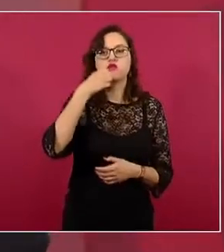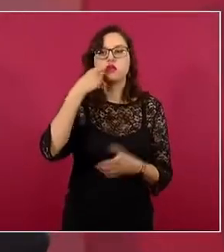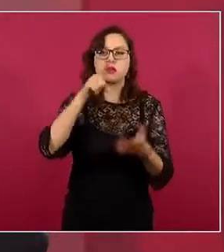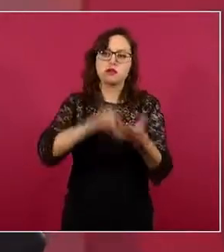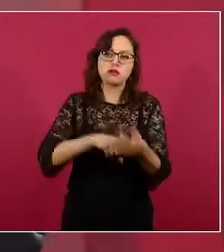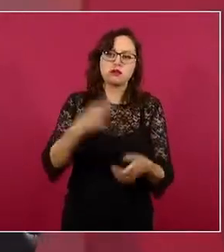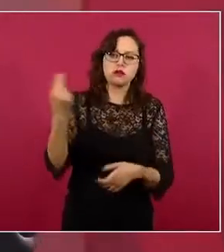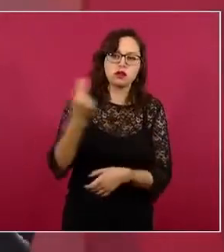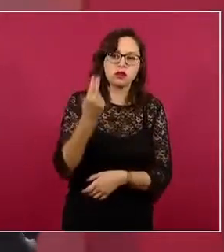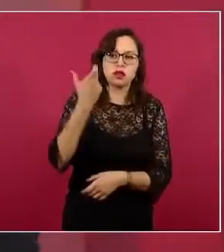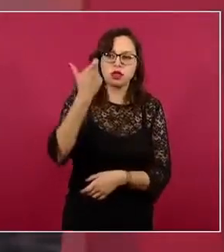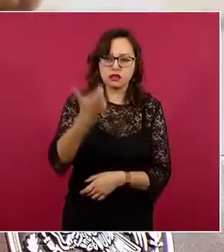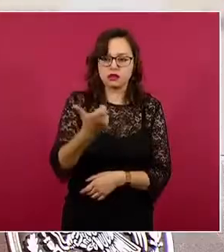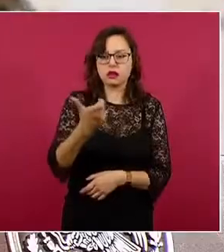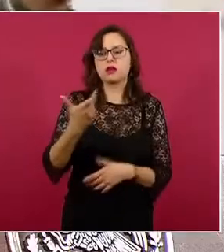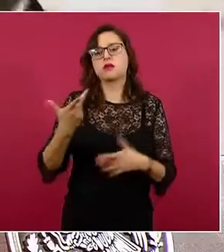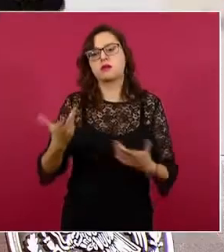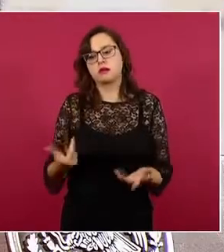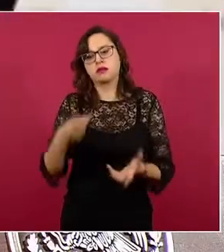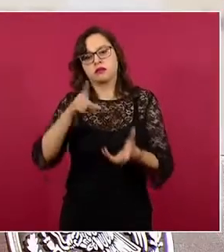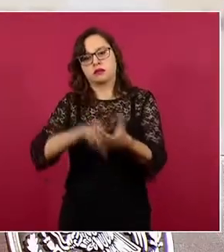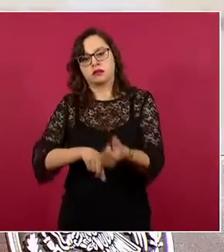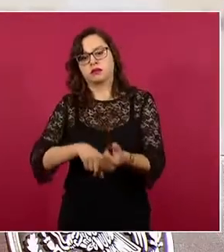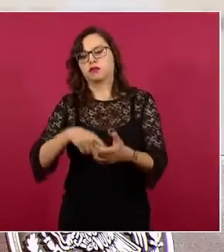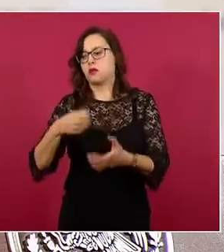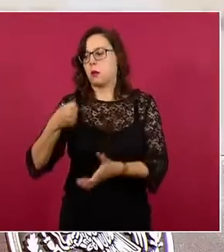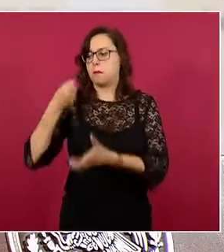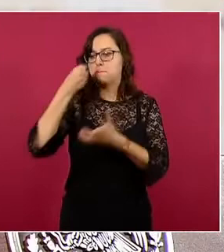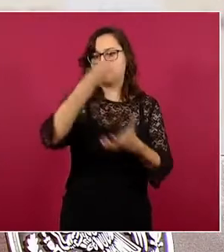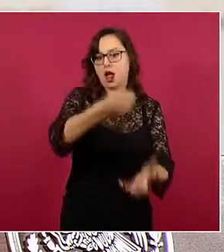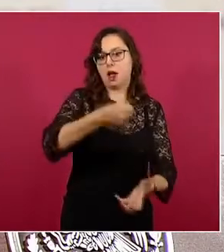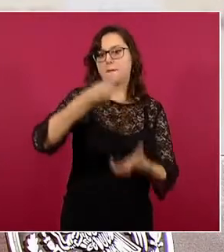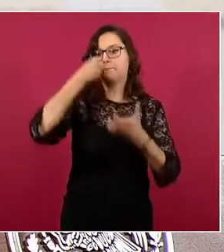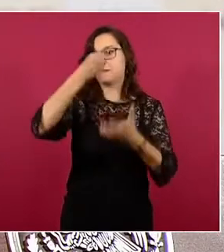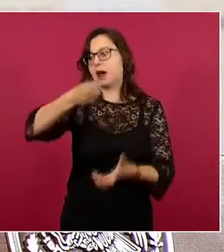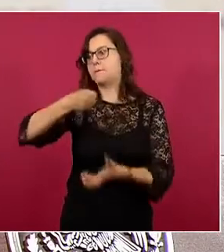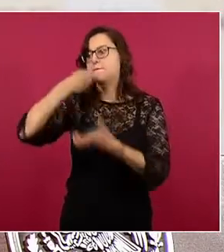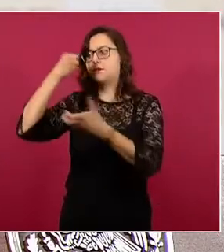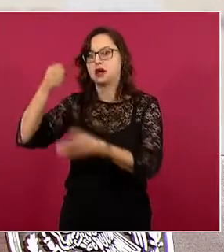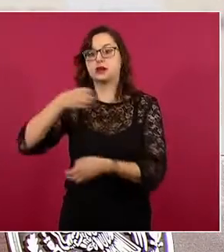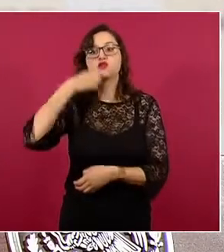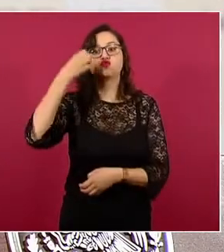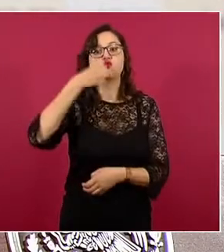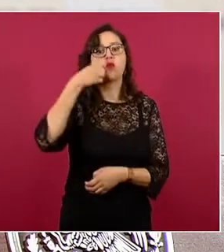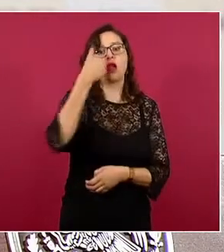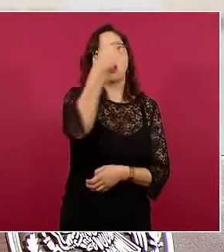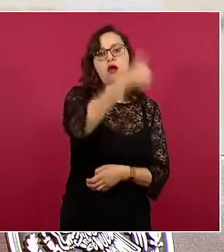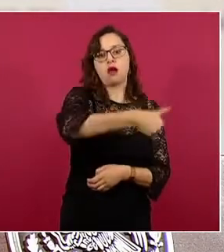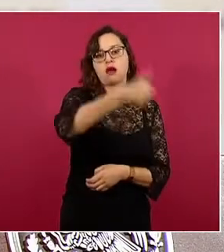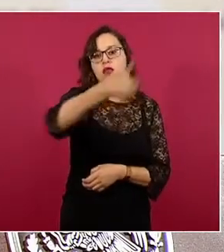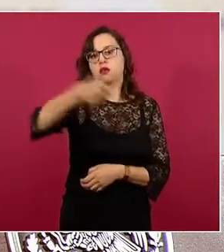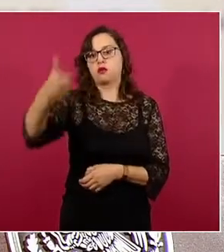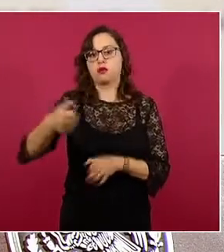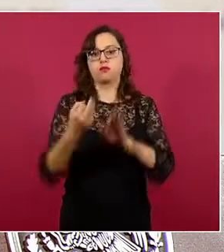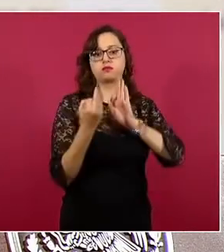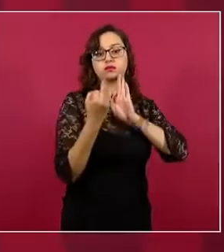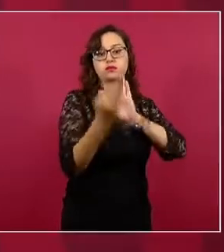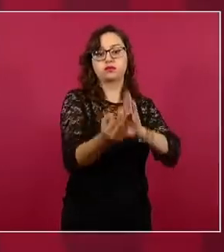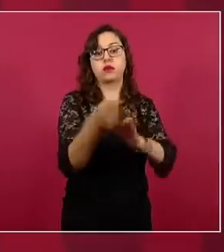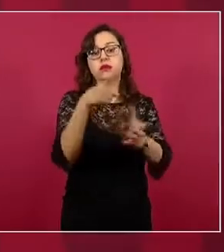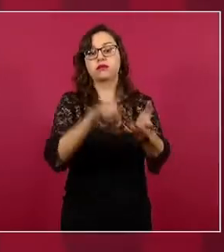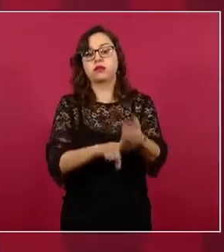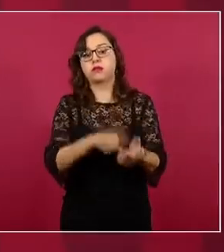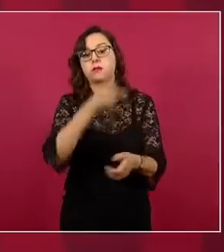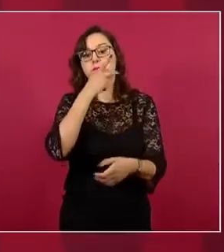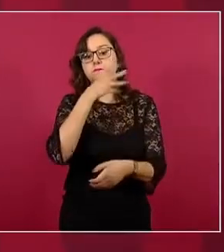presupuesto a cada una de las escuelas para que las sociedades de madres y de padres